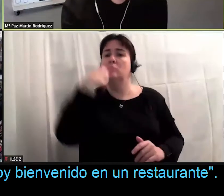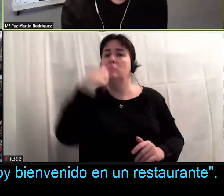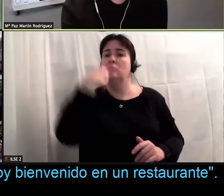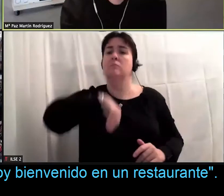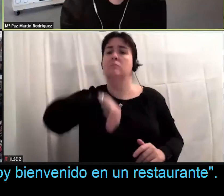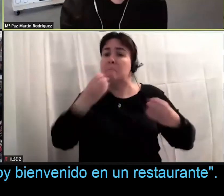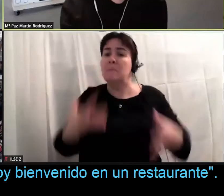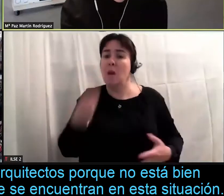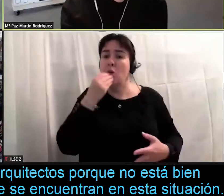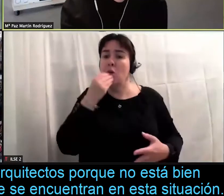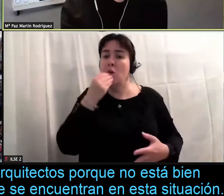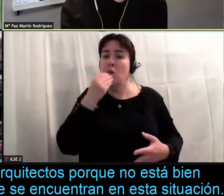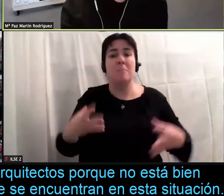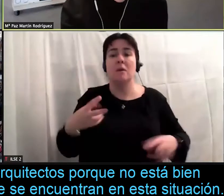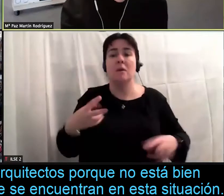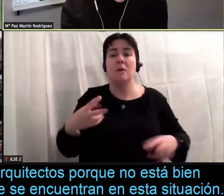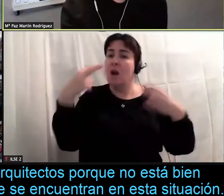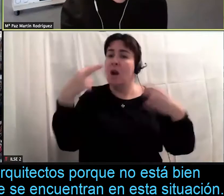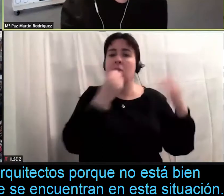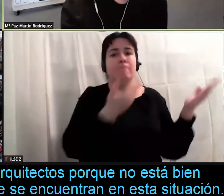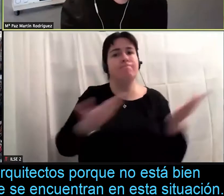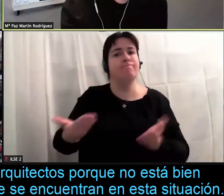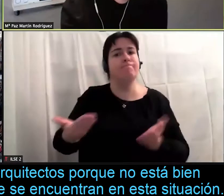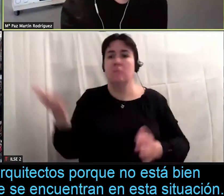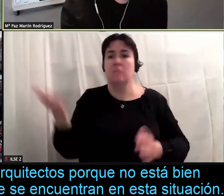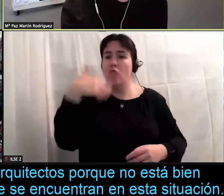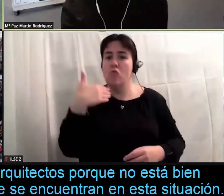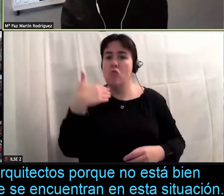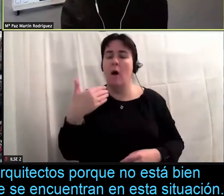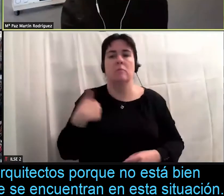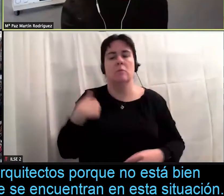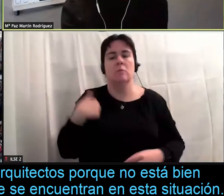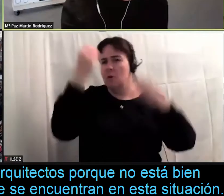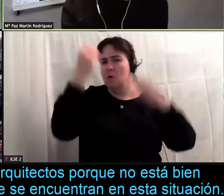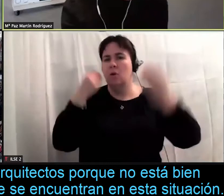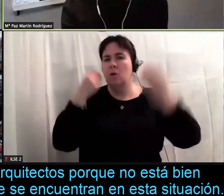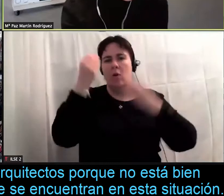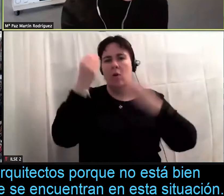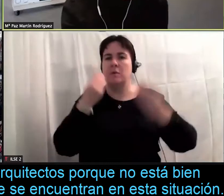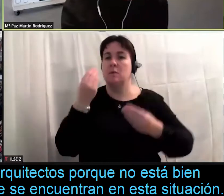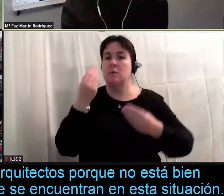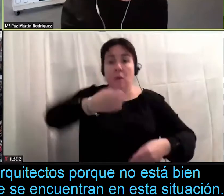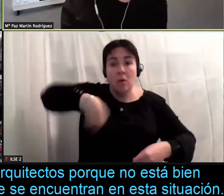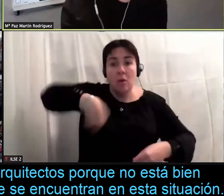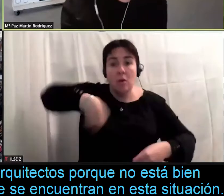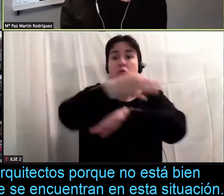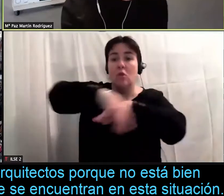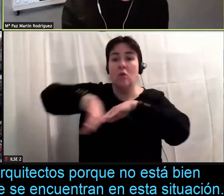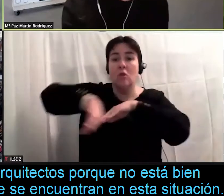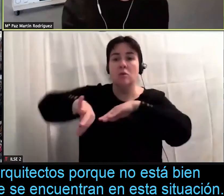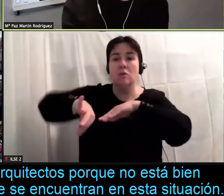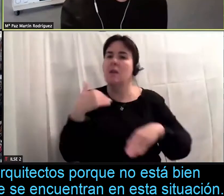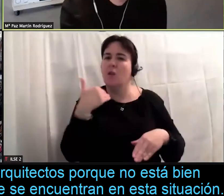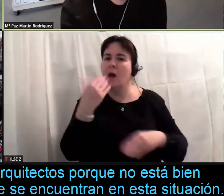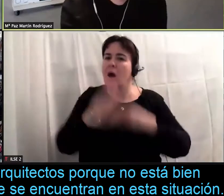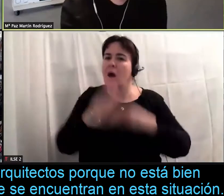dije, bueno, pues algo tenemos que hacer como arquitectos porque lo que hemos diseñado no está bien. No está bien ni para mi padre ni para las